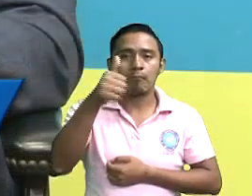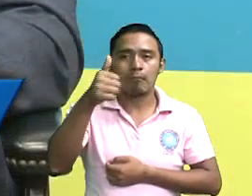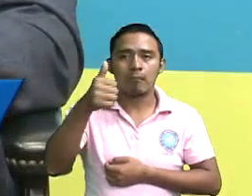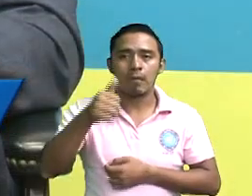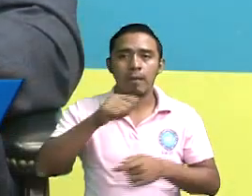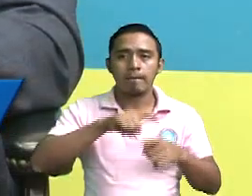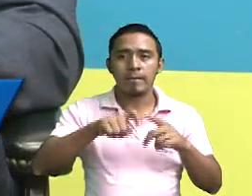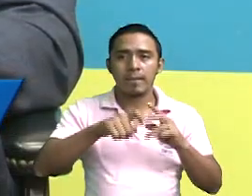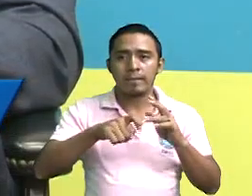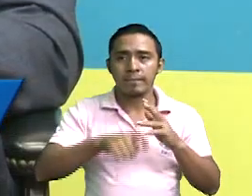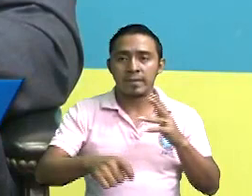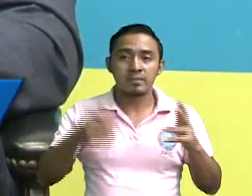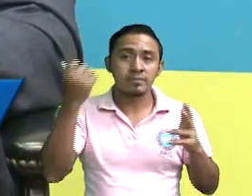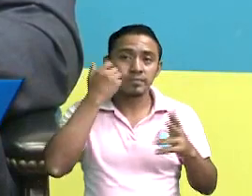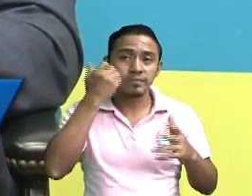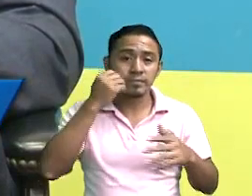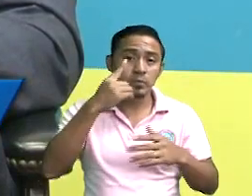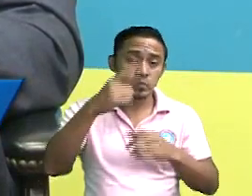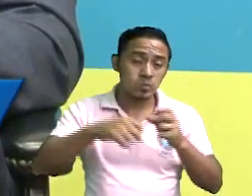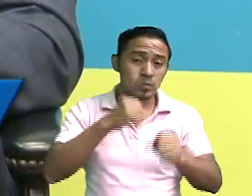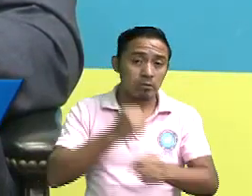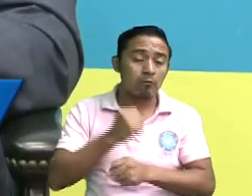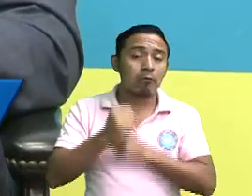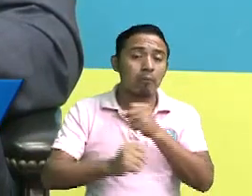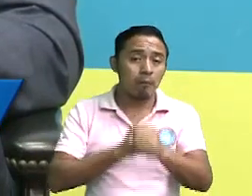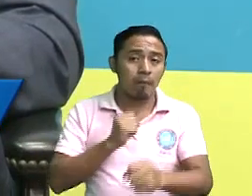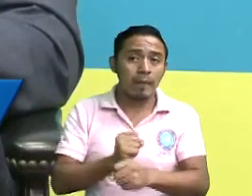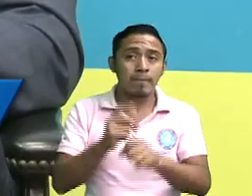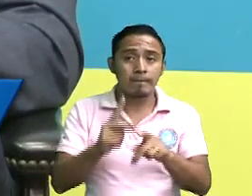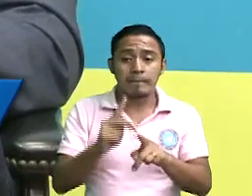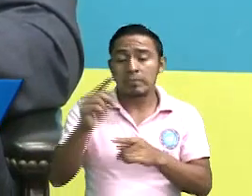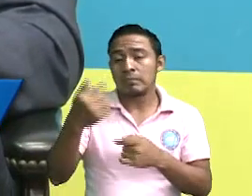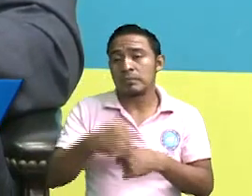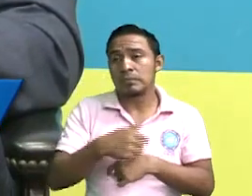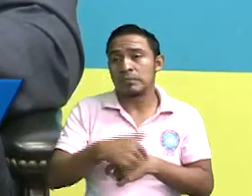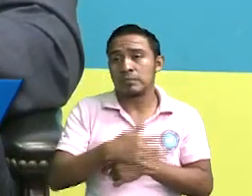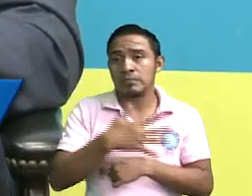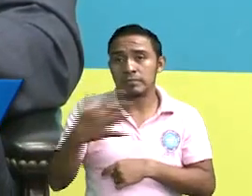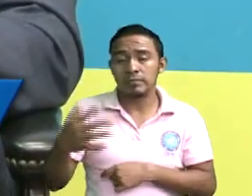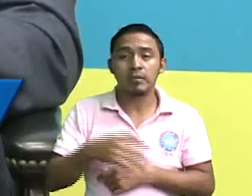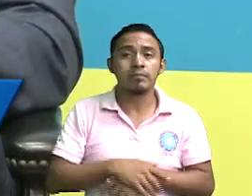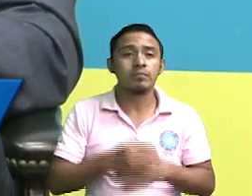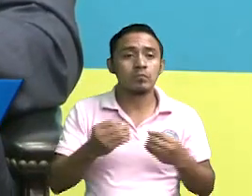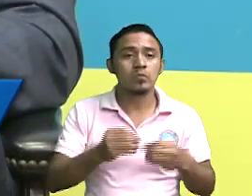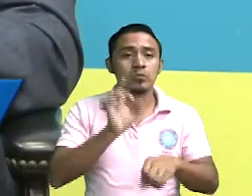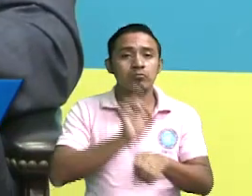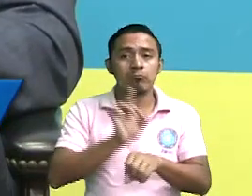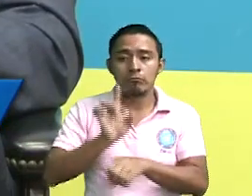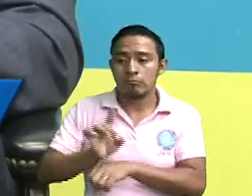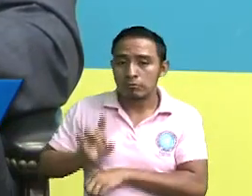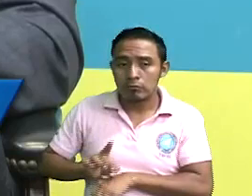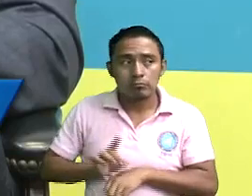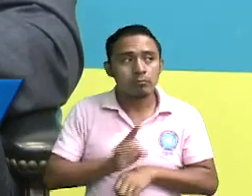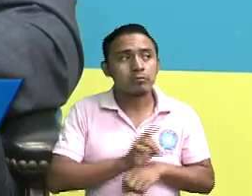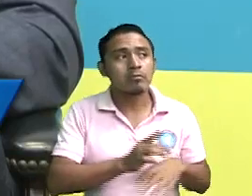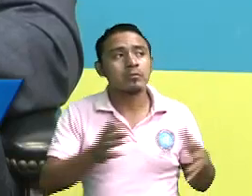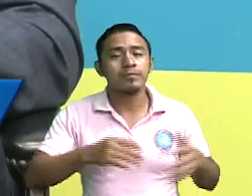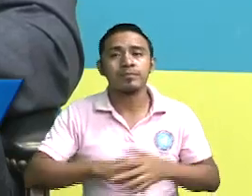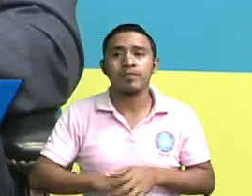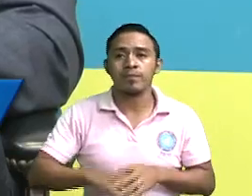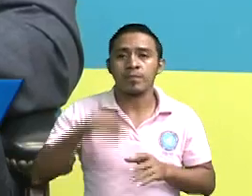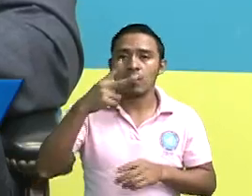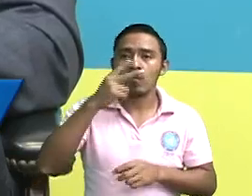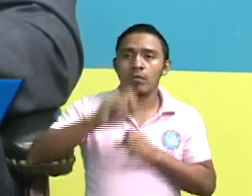7 meses de síntomas o a veces hasta años. He tenido pacientes que han sido vistos con otro diagnóstico hasta